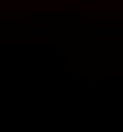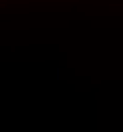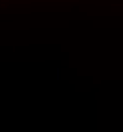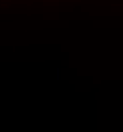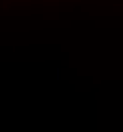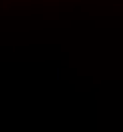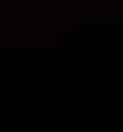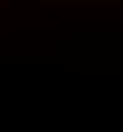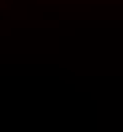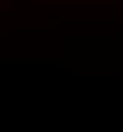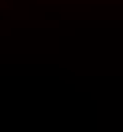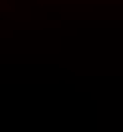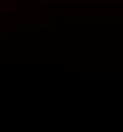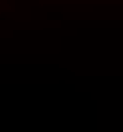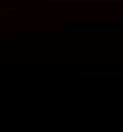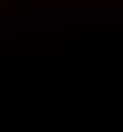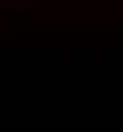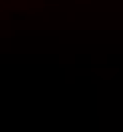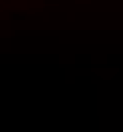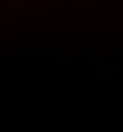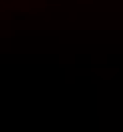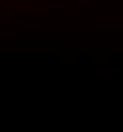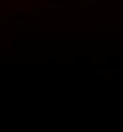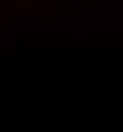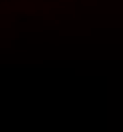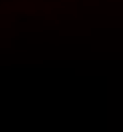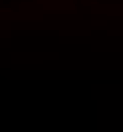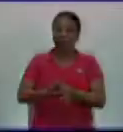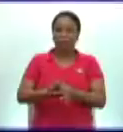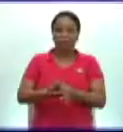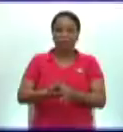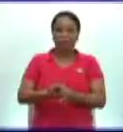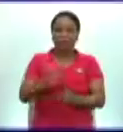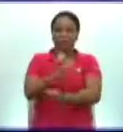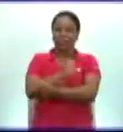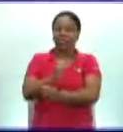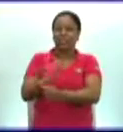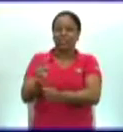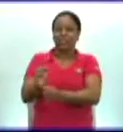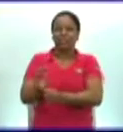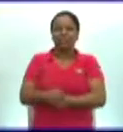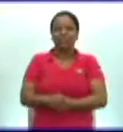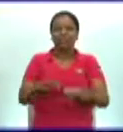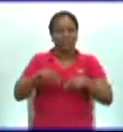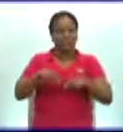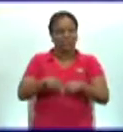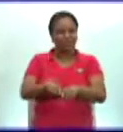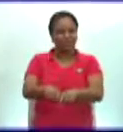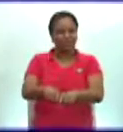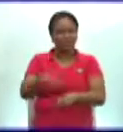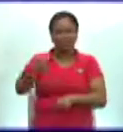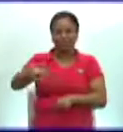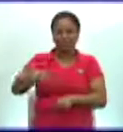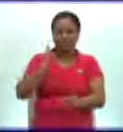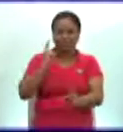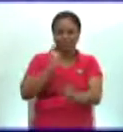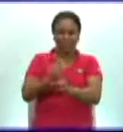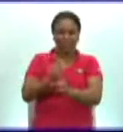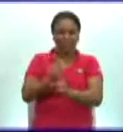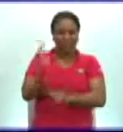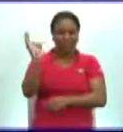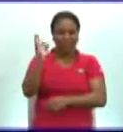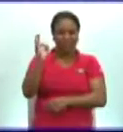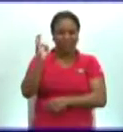Bienvenidos estudiantes de octavo grado, familiares y profesores que hoy nos están acompañando en su encuentro con